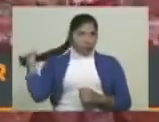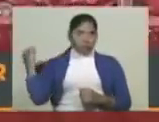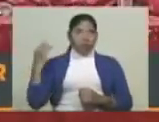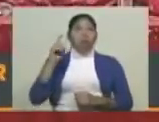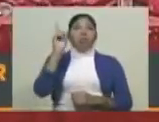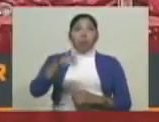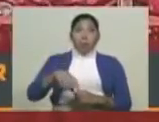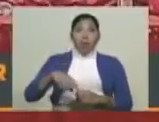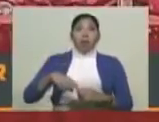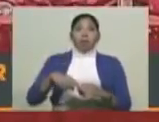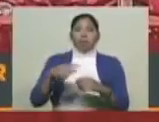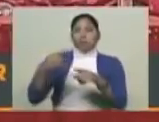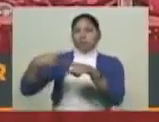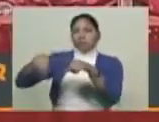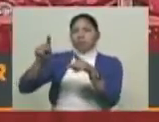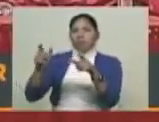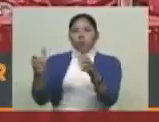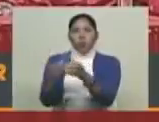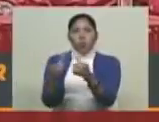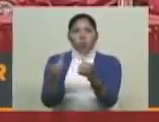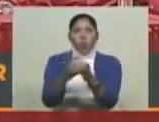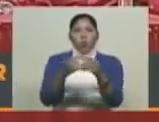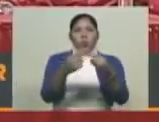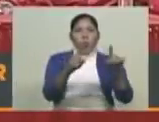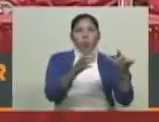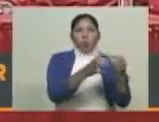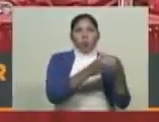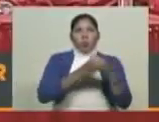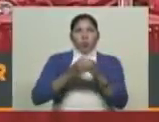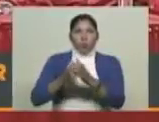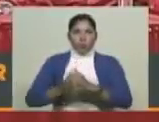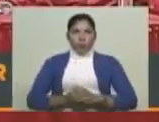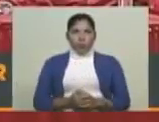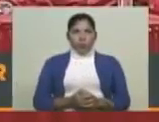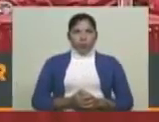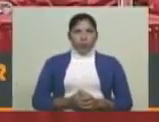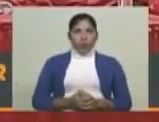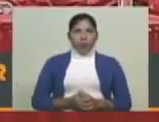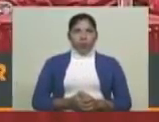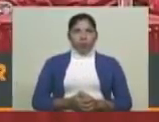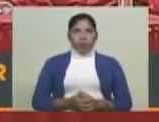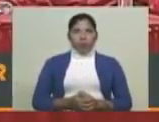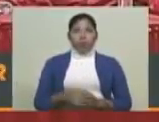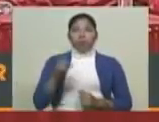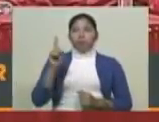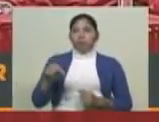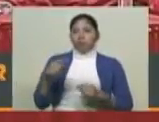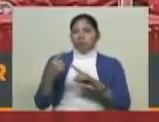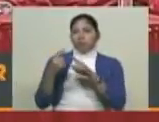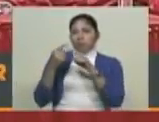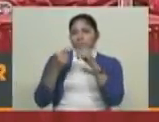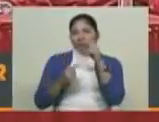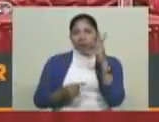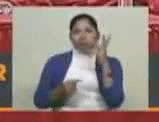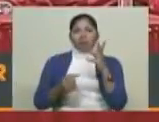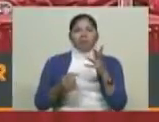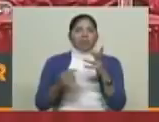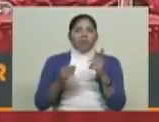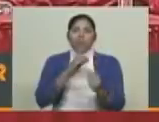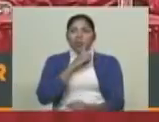Podemos. Está la UPB, PSB. El MEC,